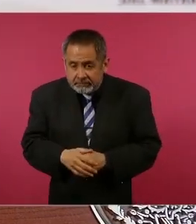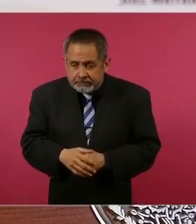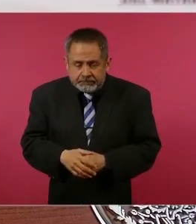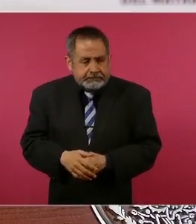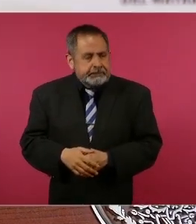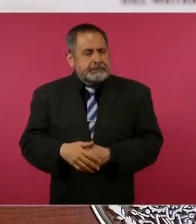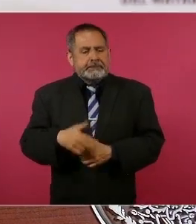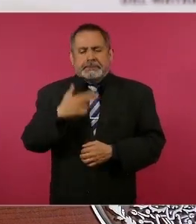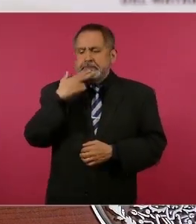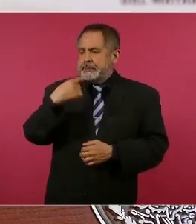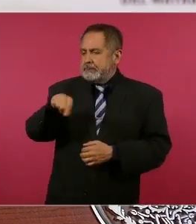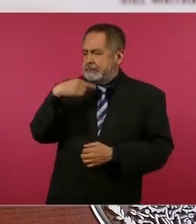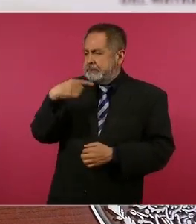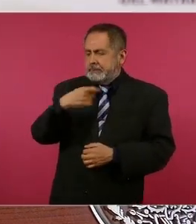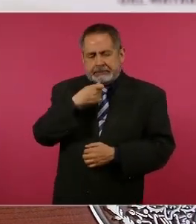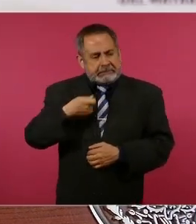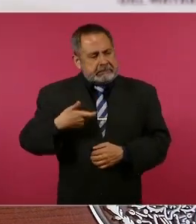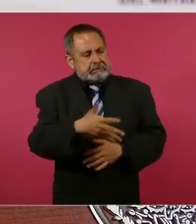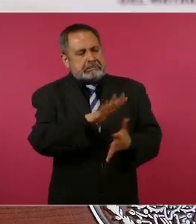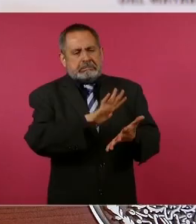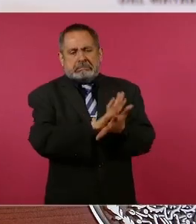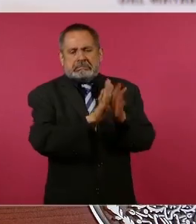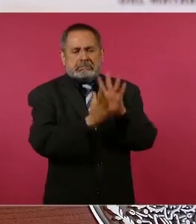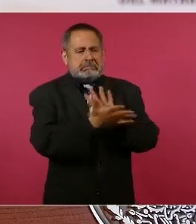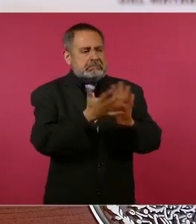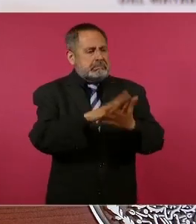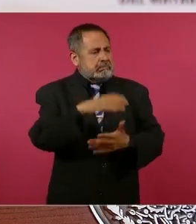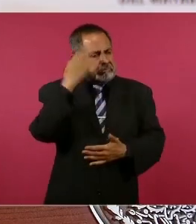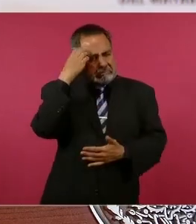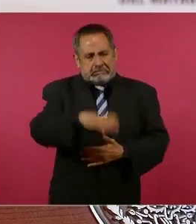banda de malhechores.